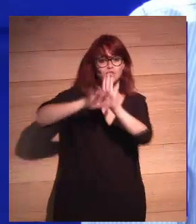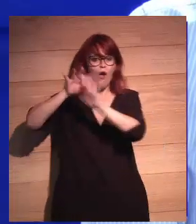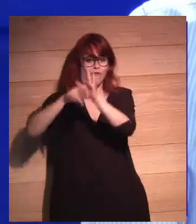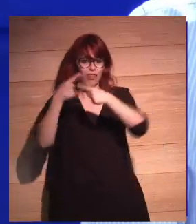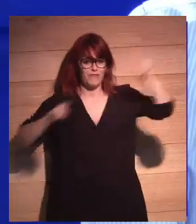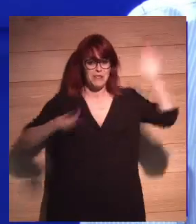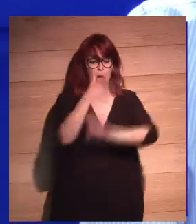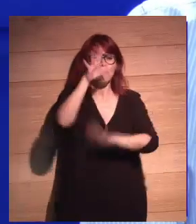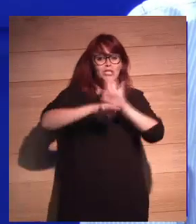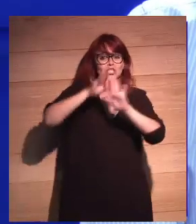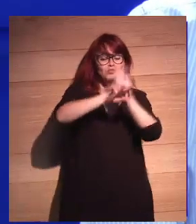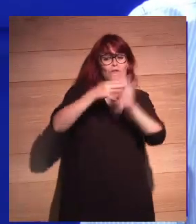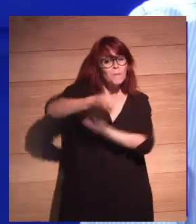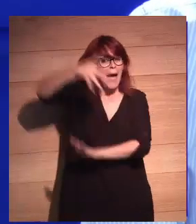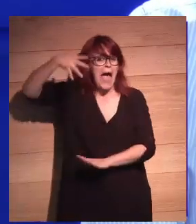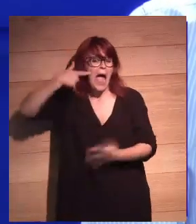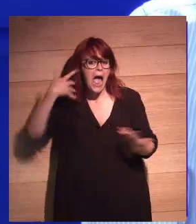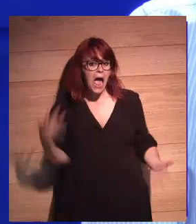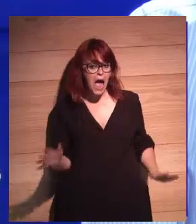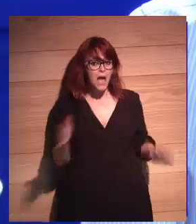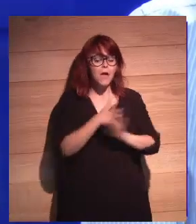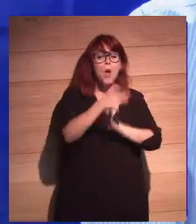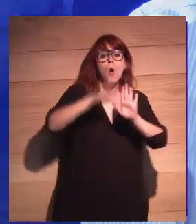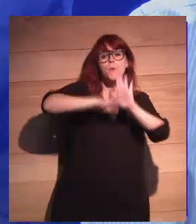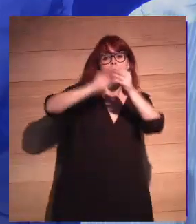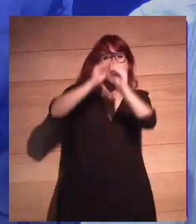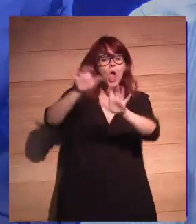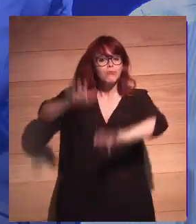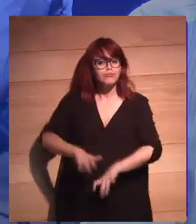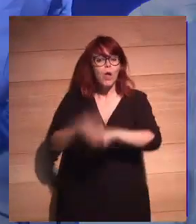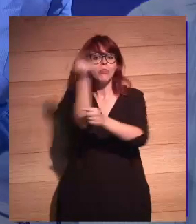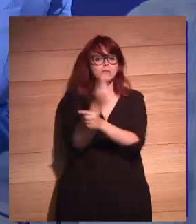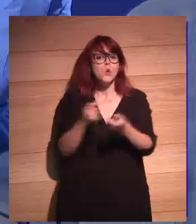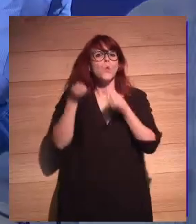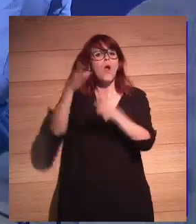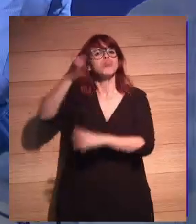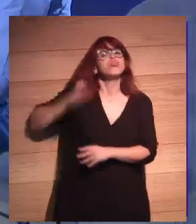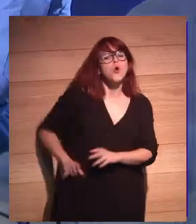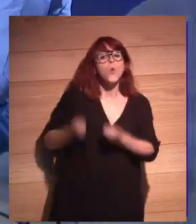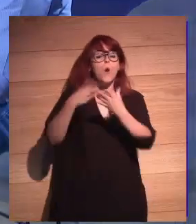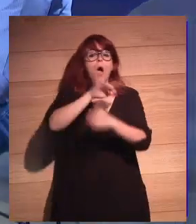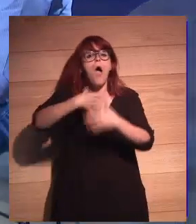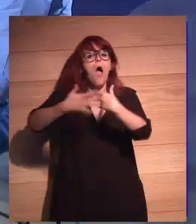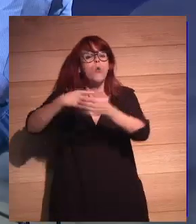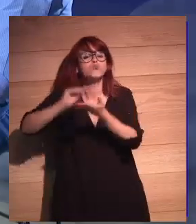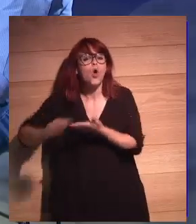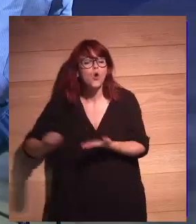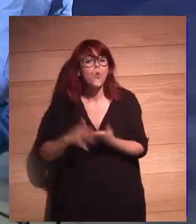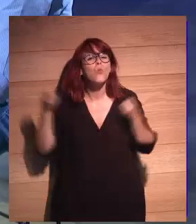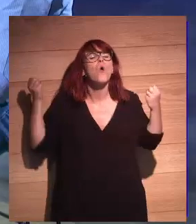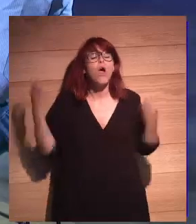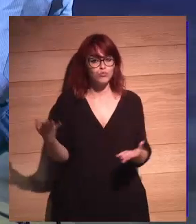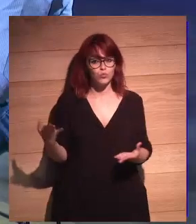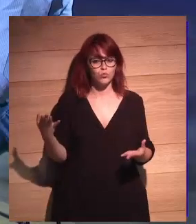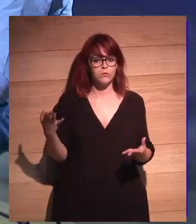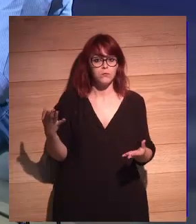si el software es lo que más cuesta. O sea, ¿cuánto estamos pagando a un programador, a un diseñador? ¿O a un autor? A un autor. Y